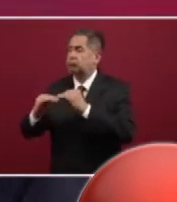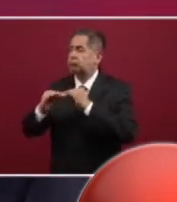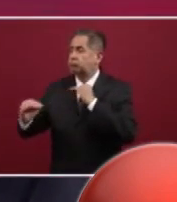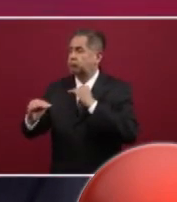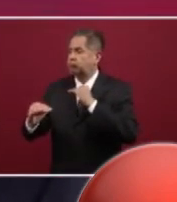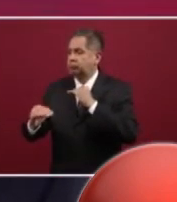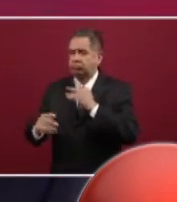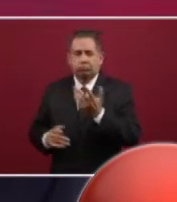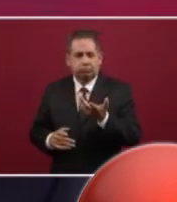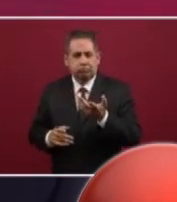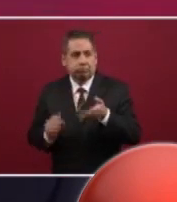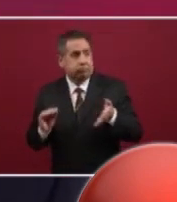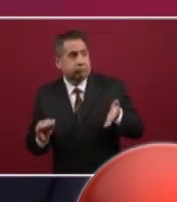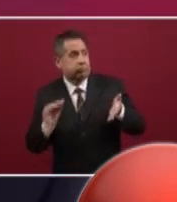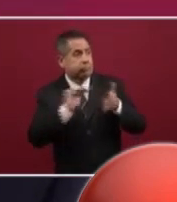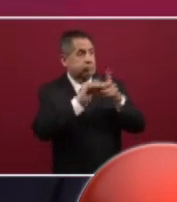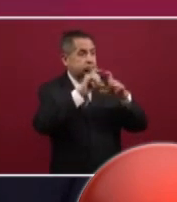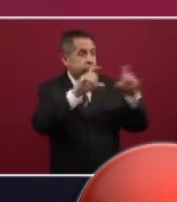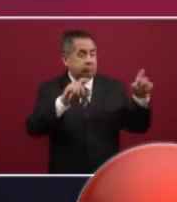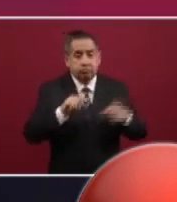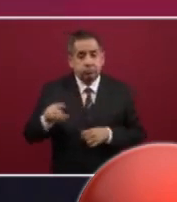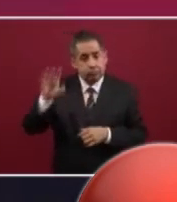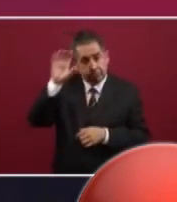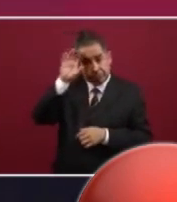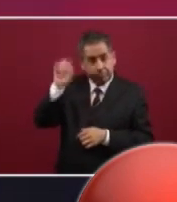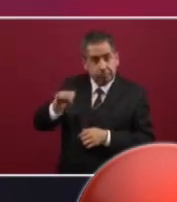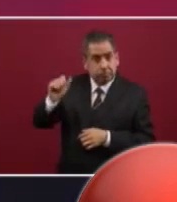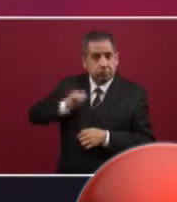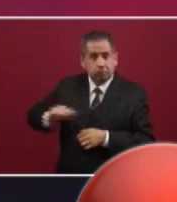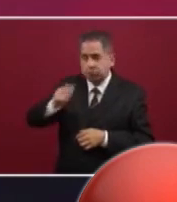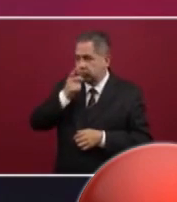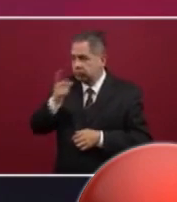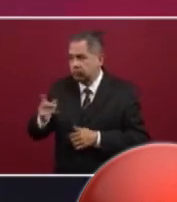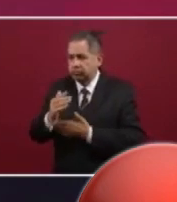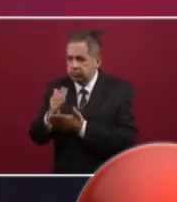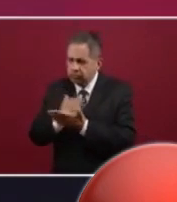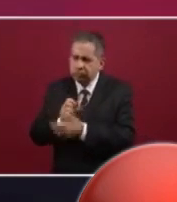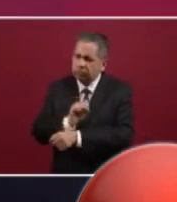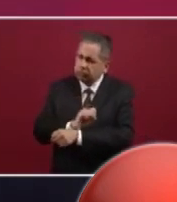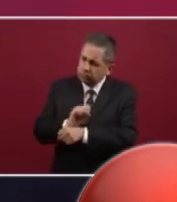el que buscaba que se moderara la indigencia y la opulencia.